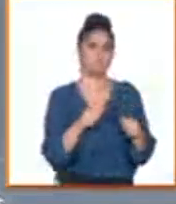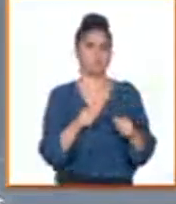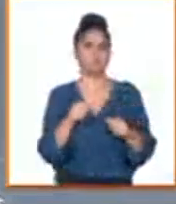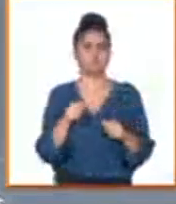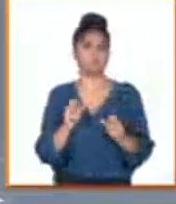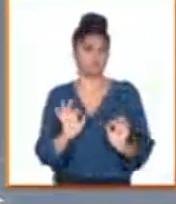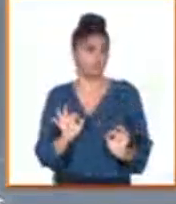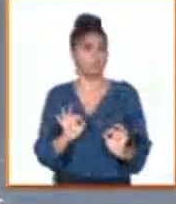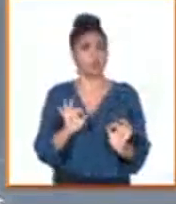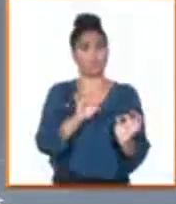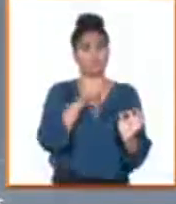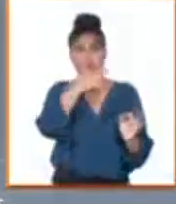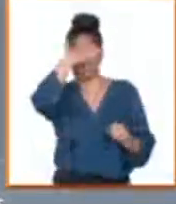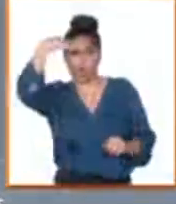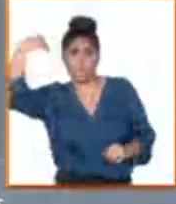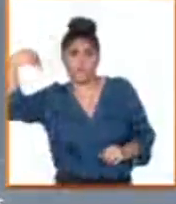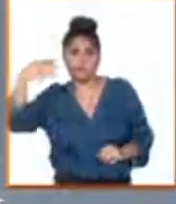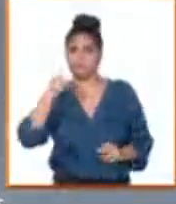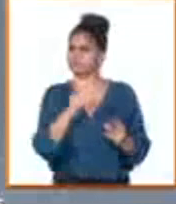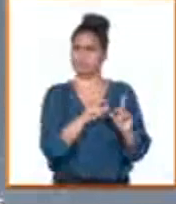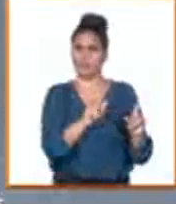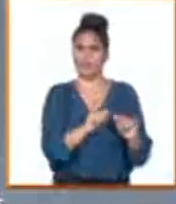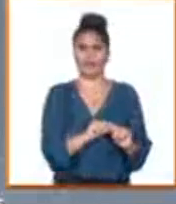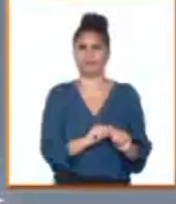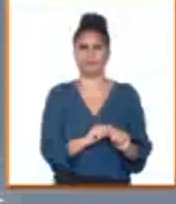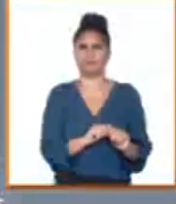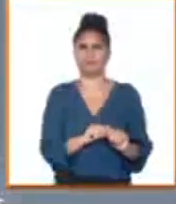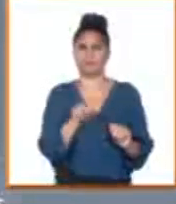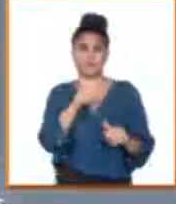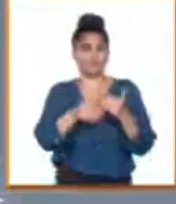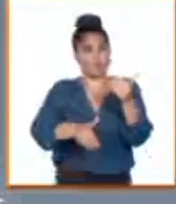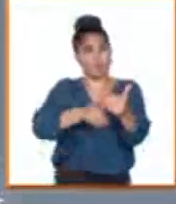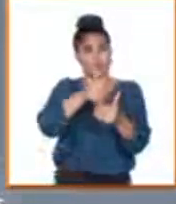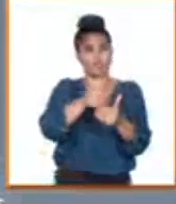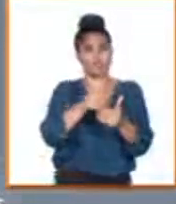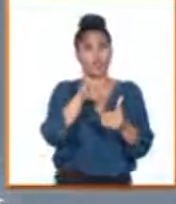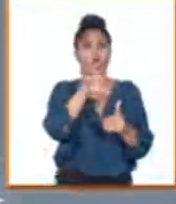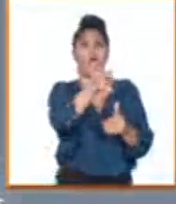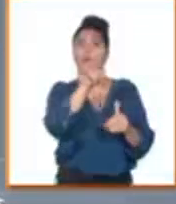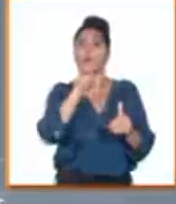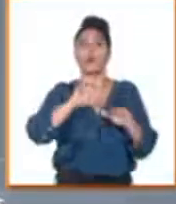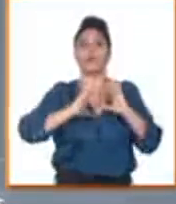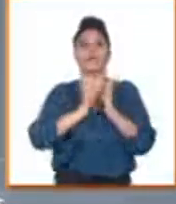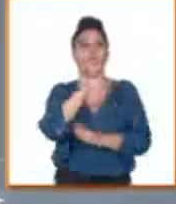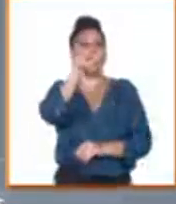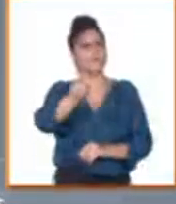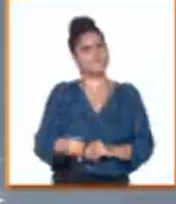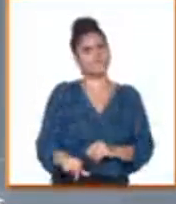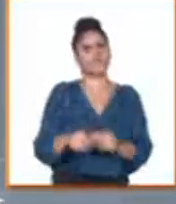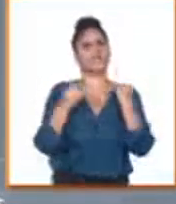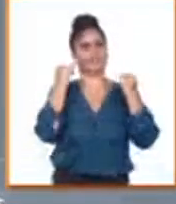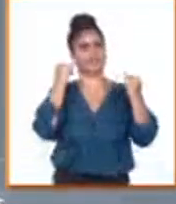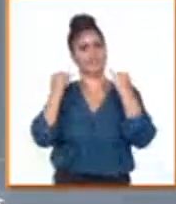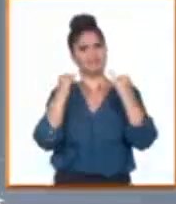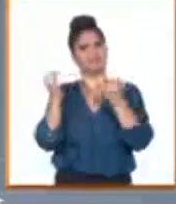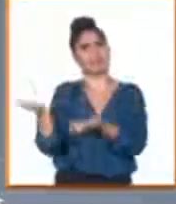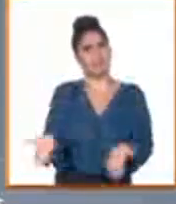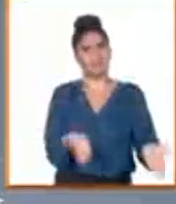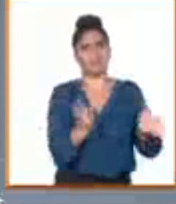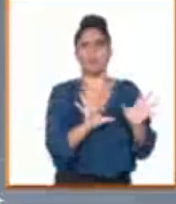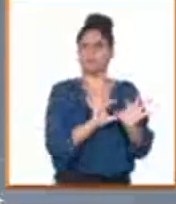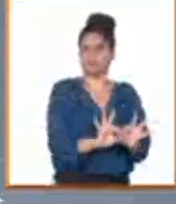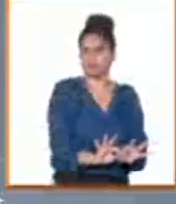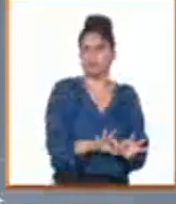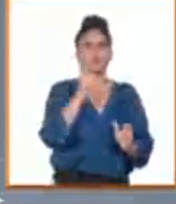tiempos donde hay tanta convergencia en los procesos, hay que buscar a toda costa una innovación investigativa. Se puede hacer.